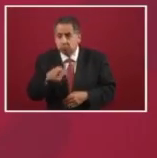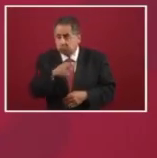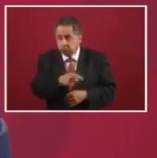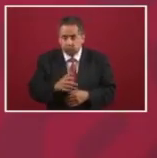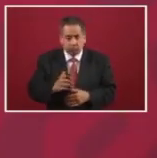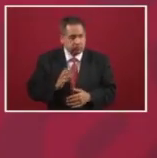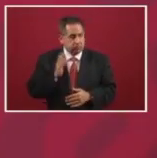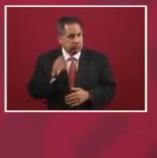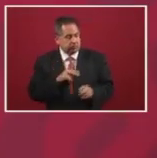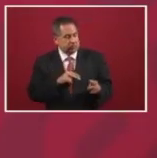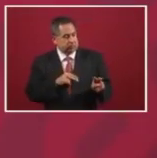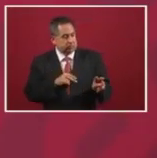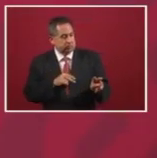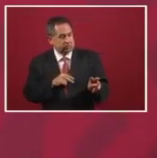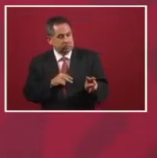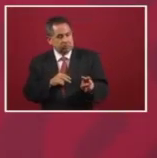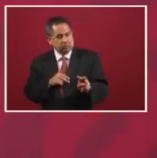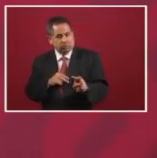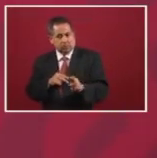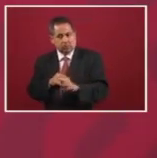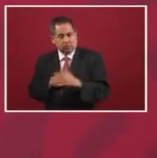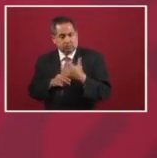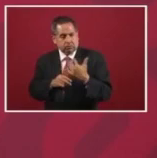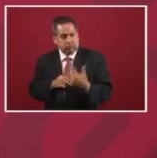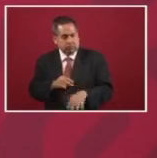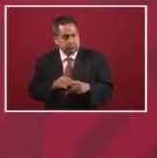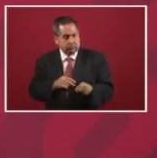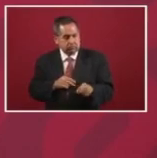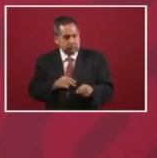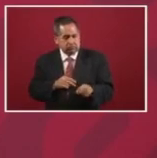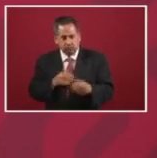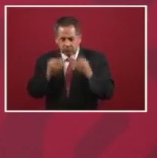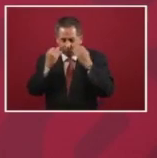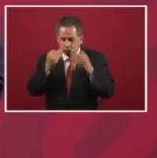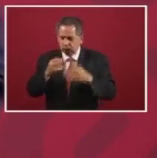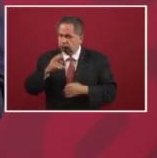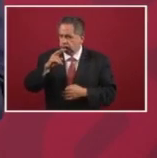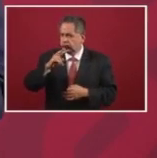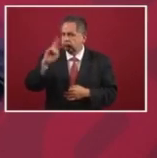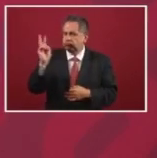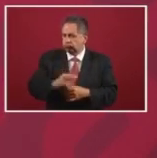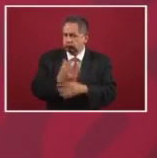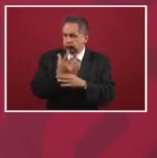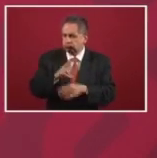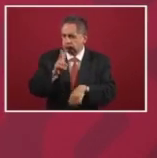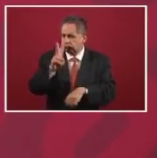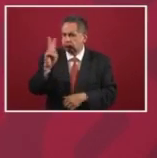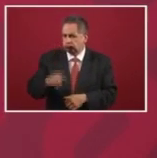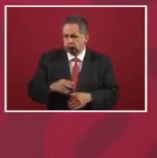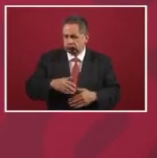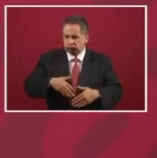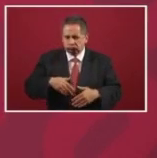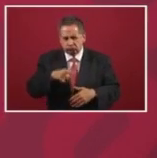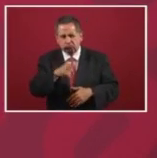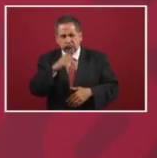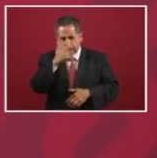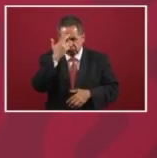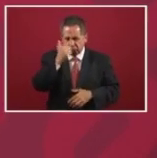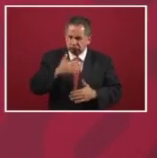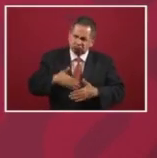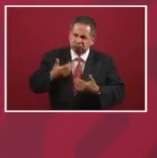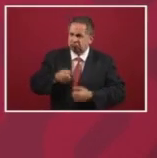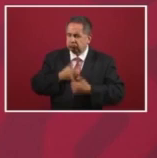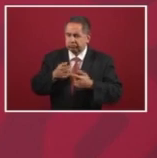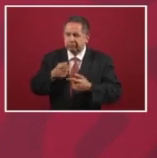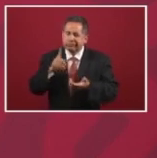Y uno sabe cuando es una protesta montada, manipulada,